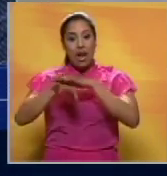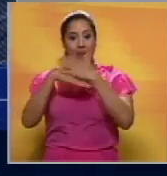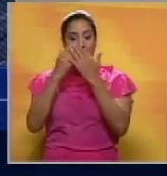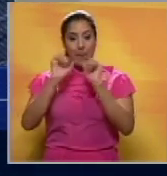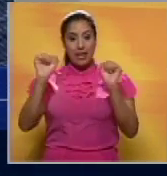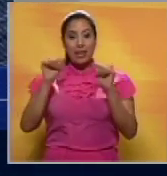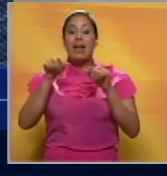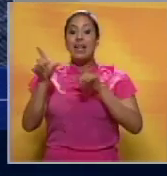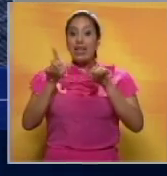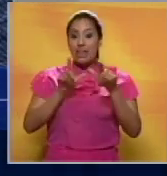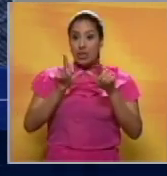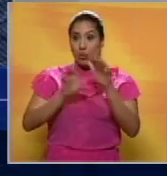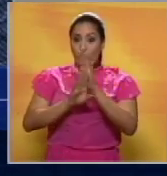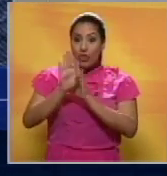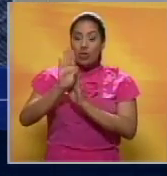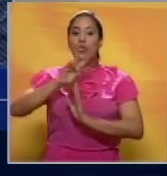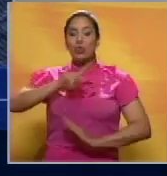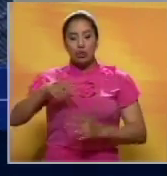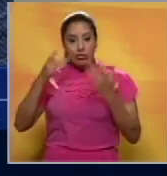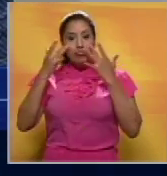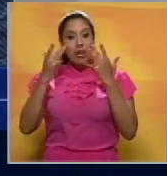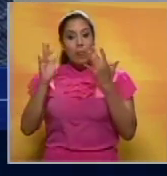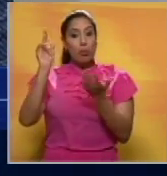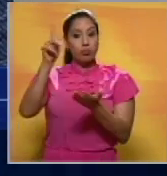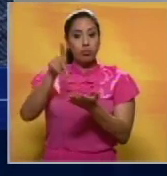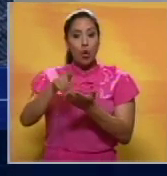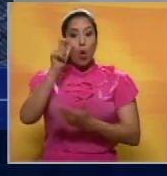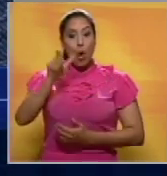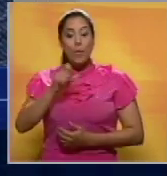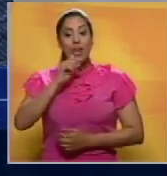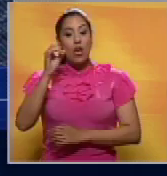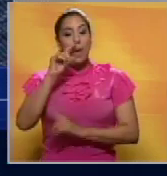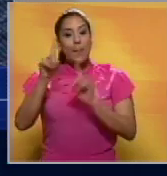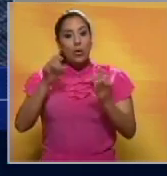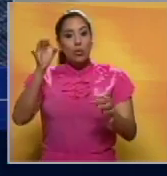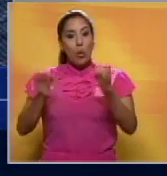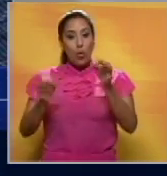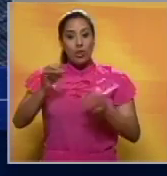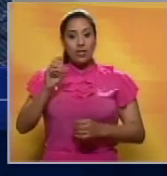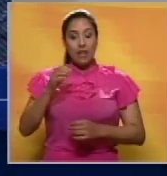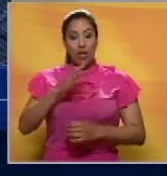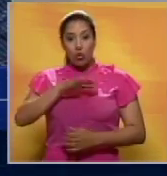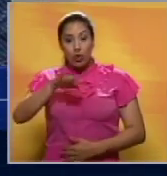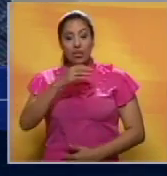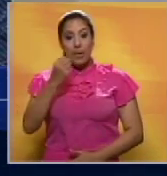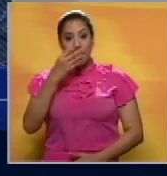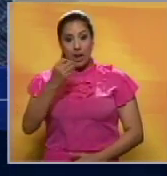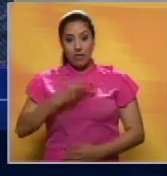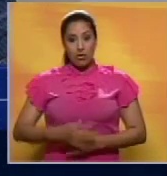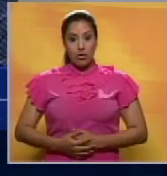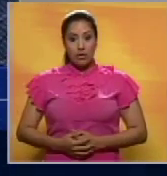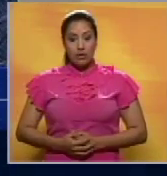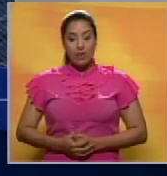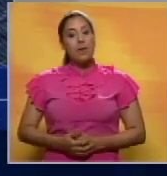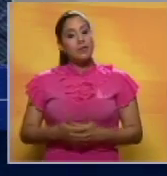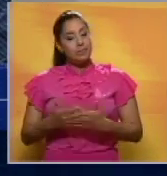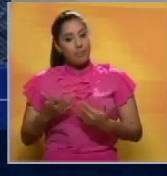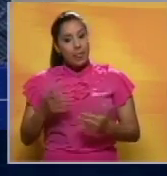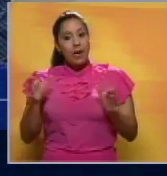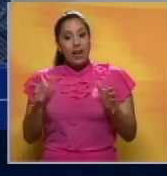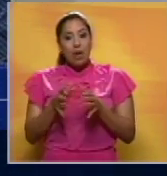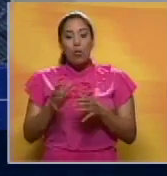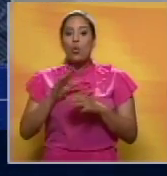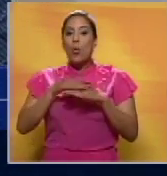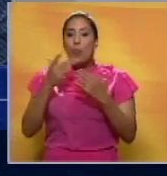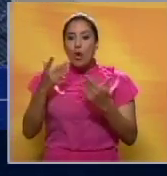mañana. Cuando ya estaba en desarrollo, vimos llegar a Elvis Amoroso, el consultor jurídico del Palacio de Miraflores. Esta reunión